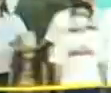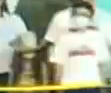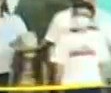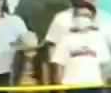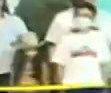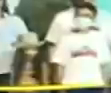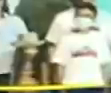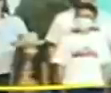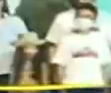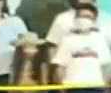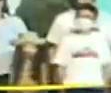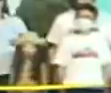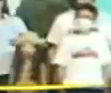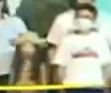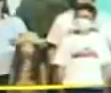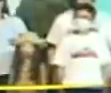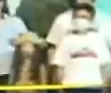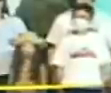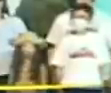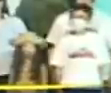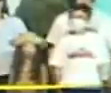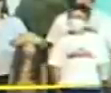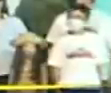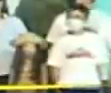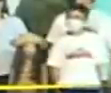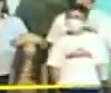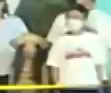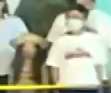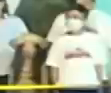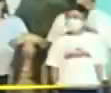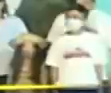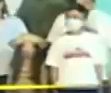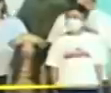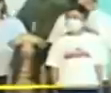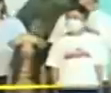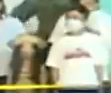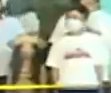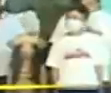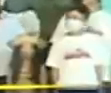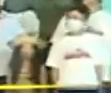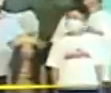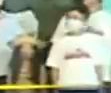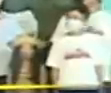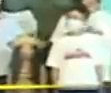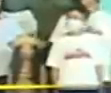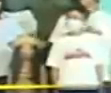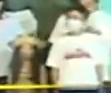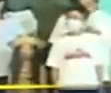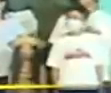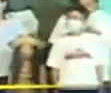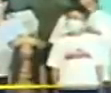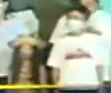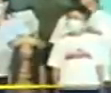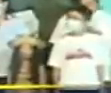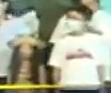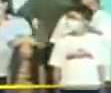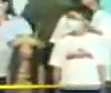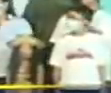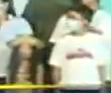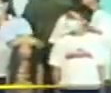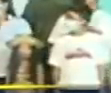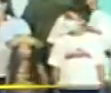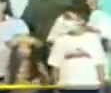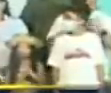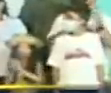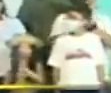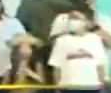Vivienda Venezuela, de la vivienda juvenil. Aquí está el general de la SODI, Serrano. Aquí están los representantes,